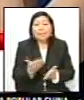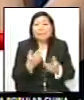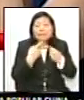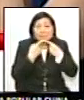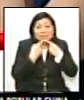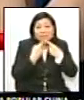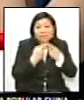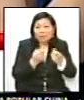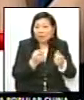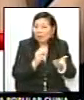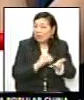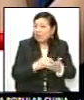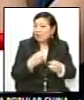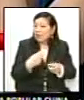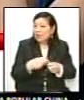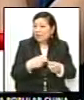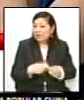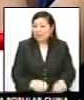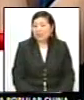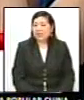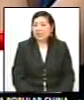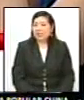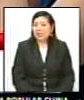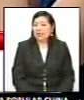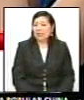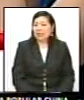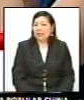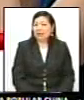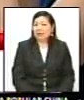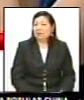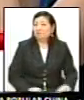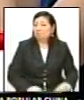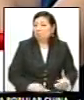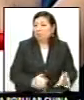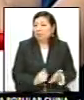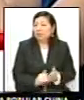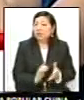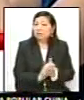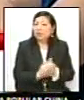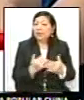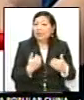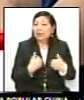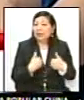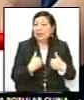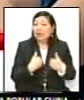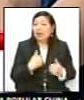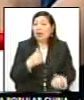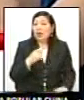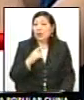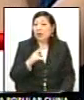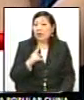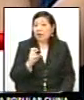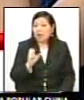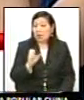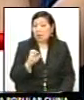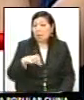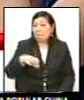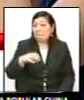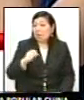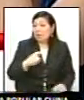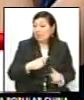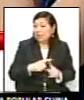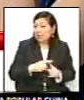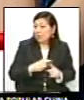información, lo cual es gravísimo, pero cerrando ese tema, más allá de mis discrepancias y la amistad que tengo con Aurelio Pastor, lo vuelvo a repetir, a mí lo que me interesa es